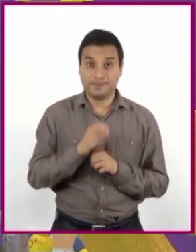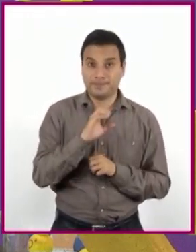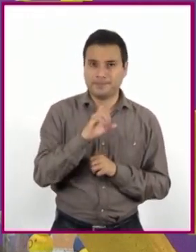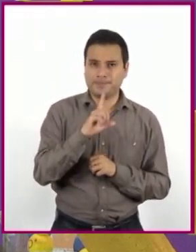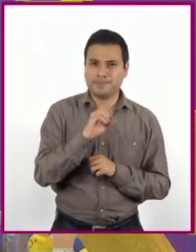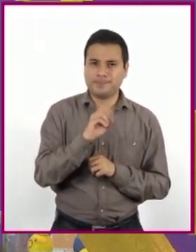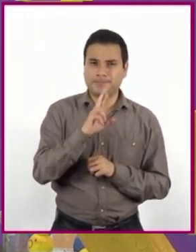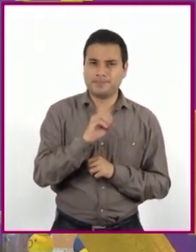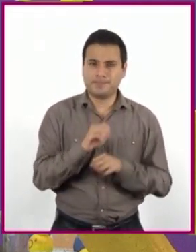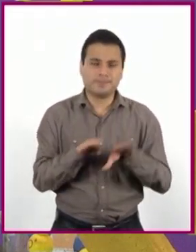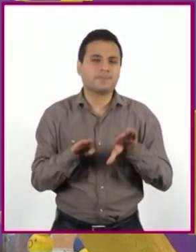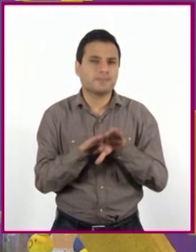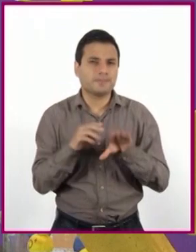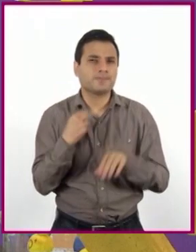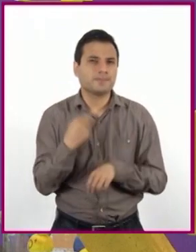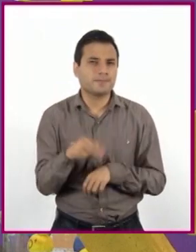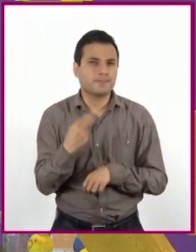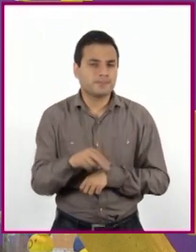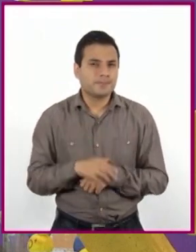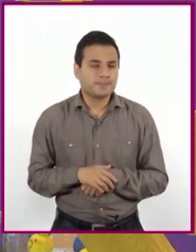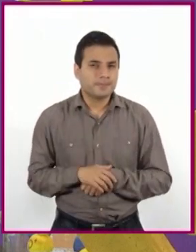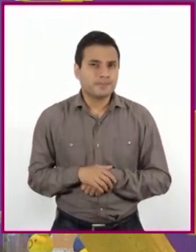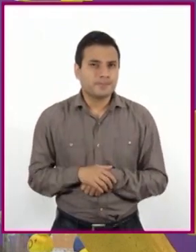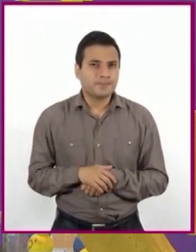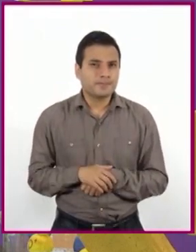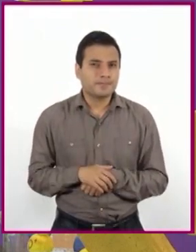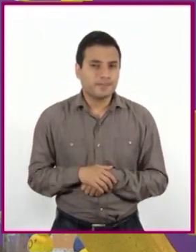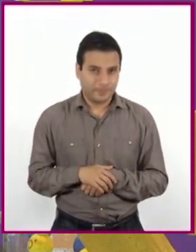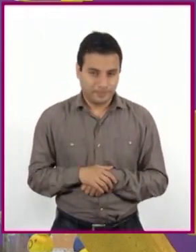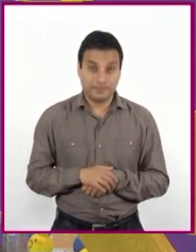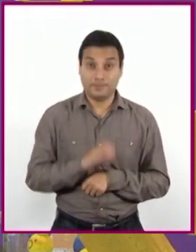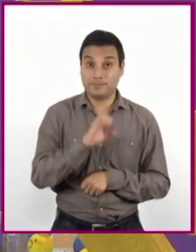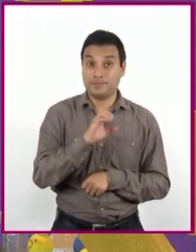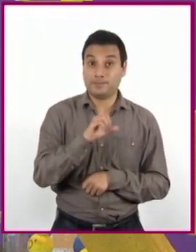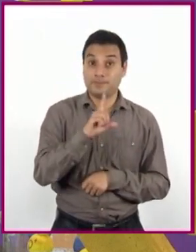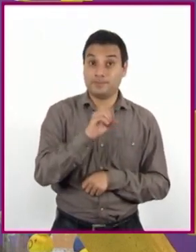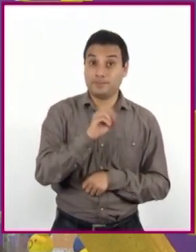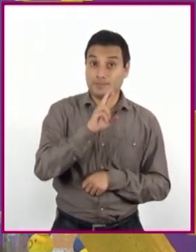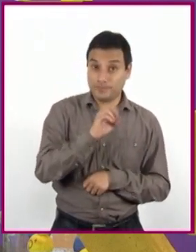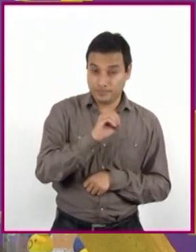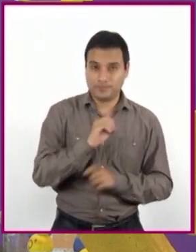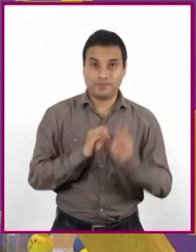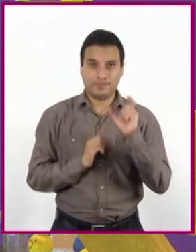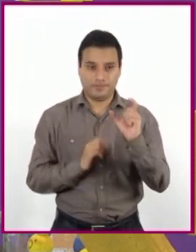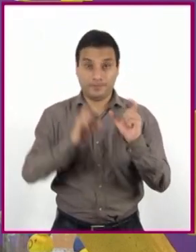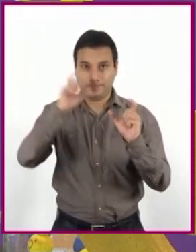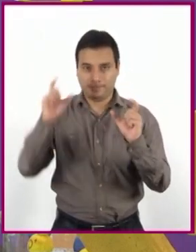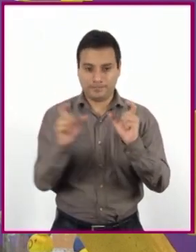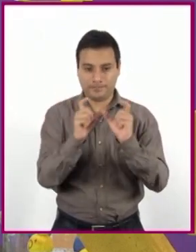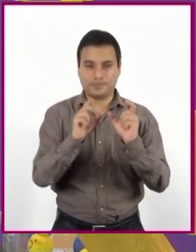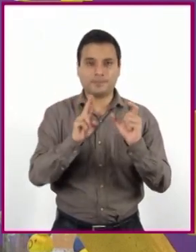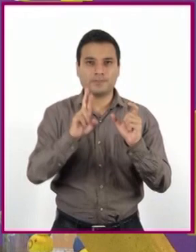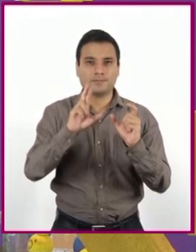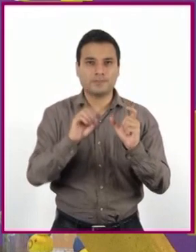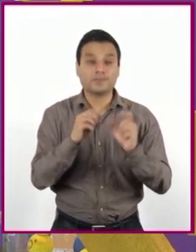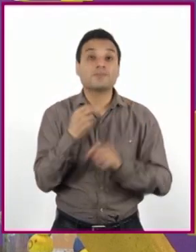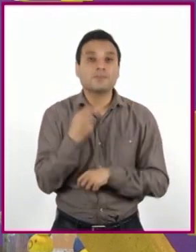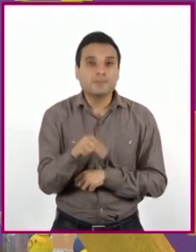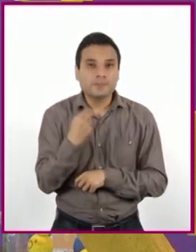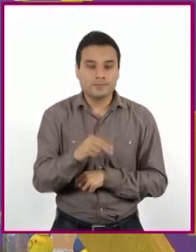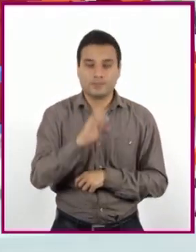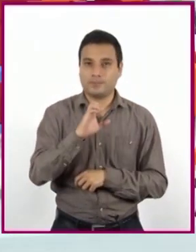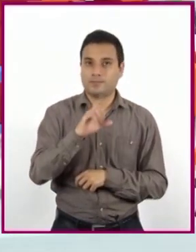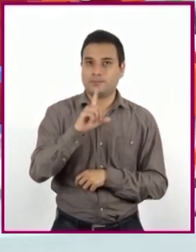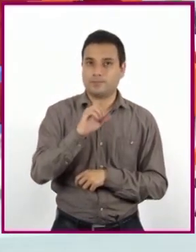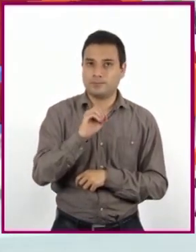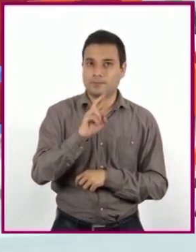¿cómo lo nombrarían? Se expresa el vocablo clor y se agrega uro, por lo que su nombre es